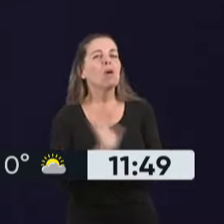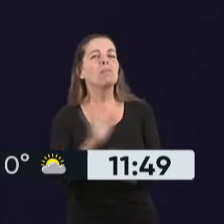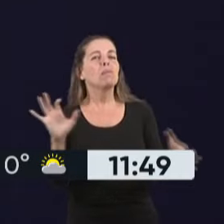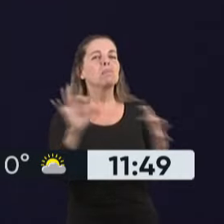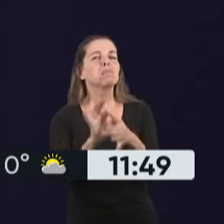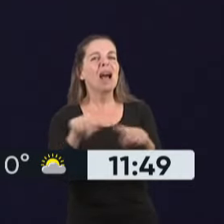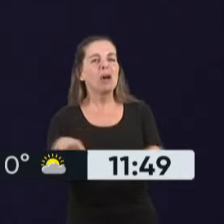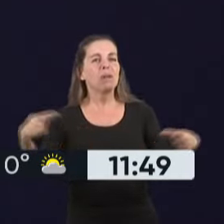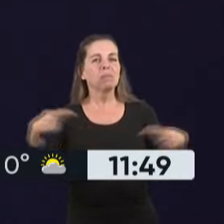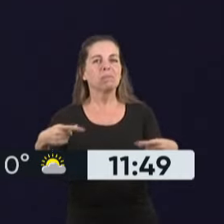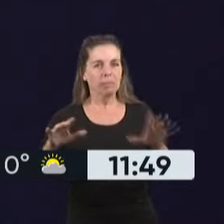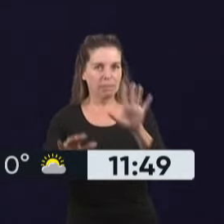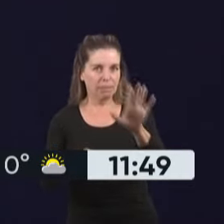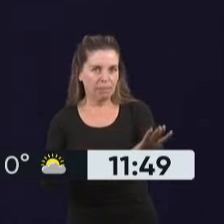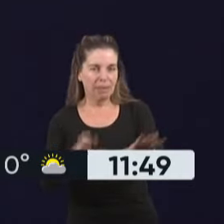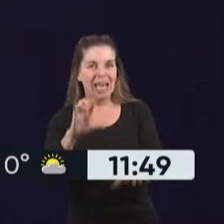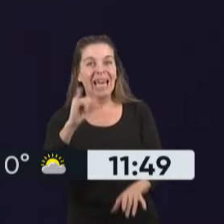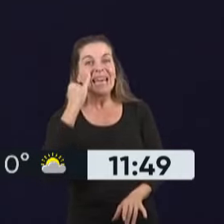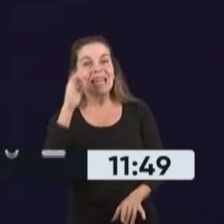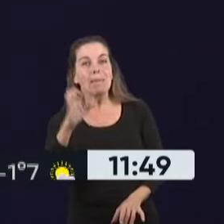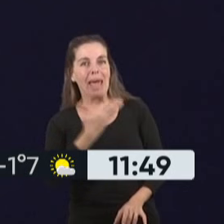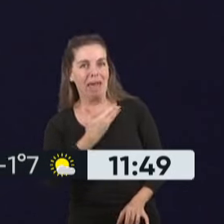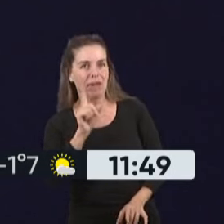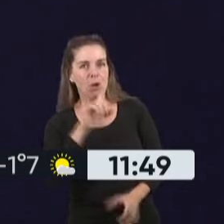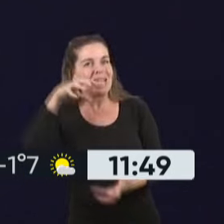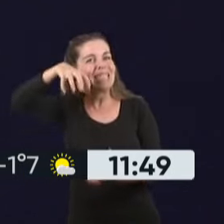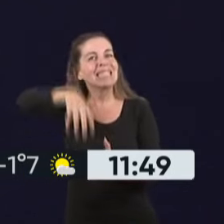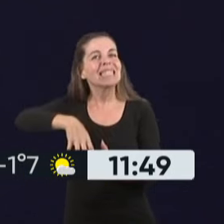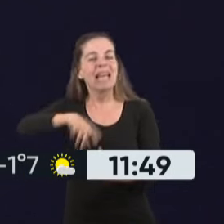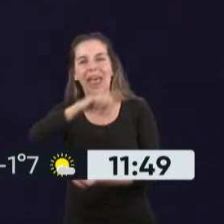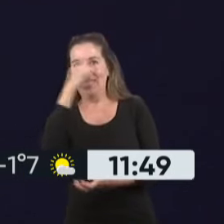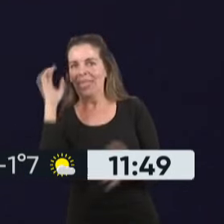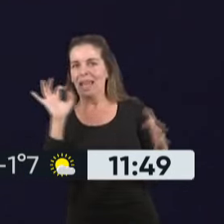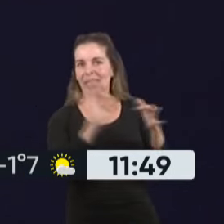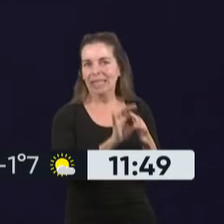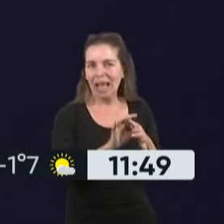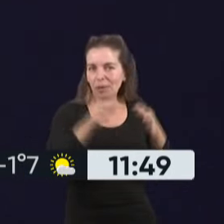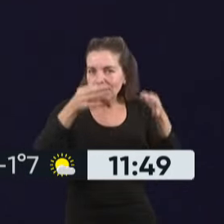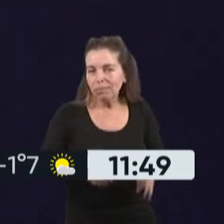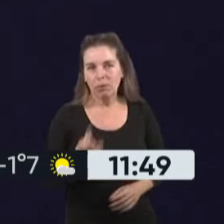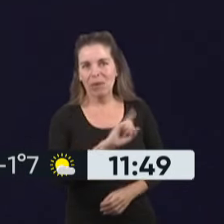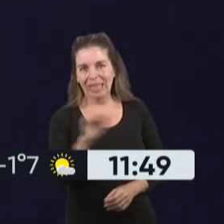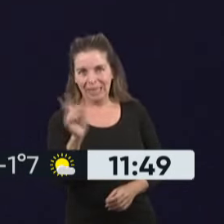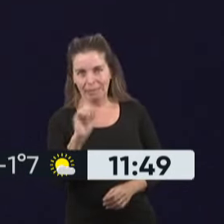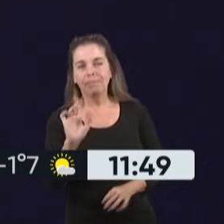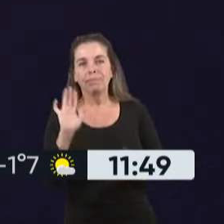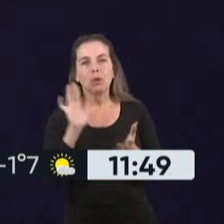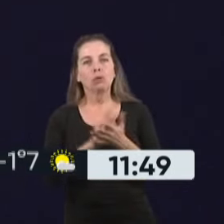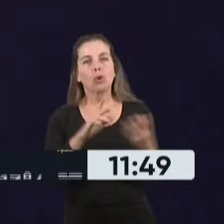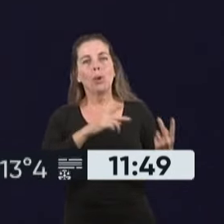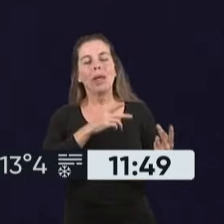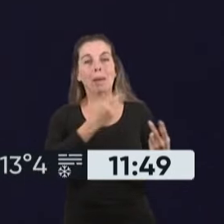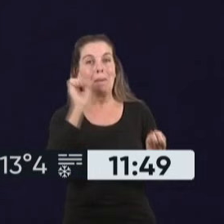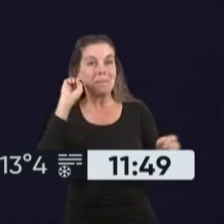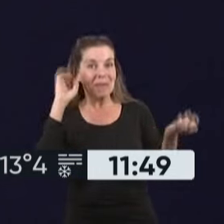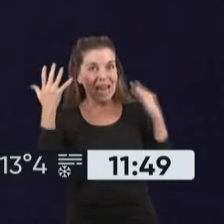principio YPF no es una empresa netamente estatal. De todas maneras, con respecto al viaje del presidente, sí,